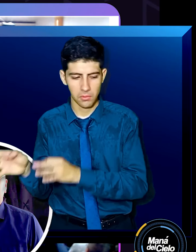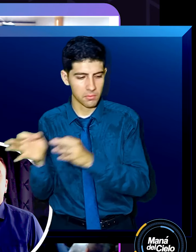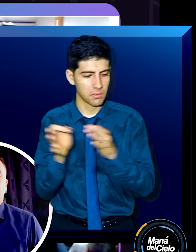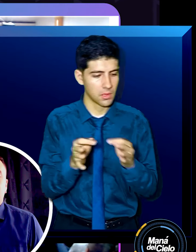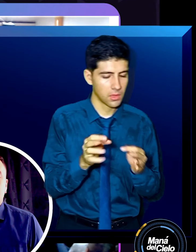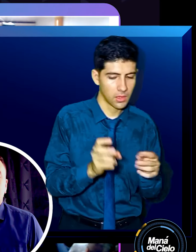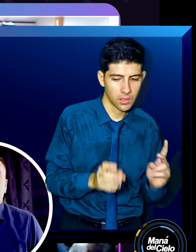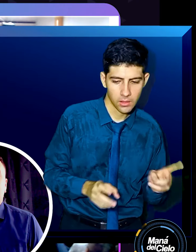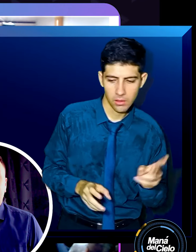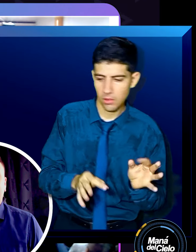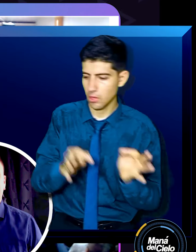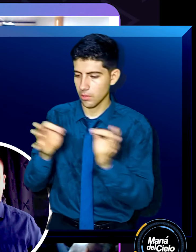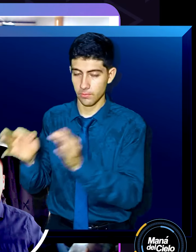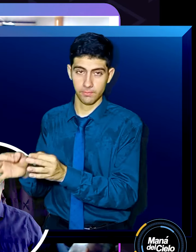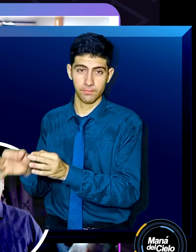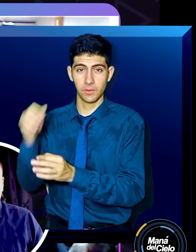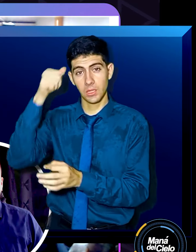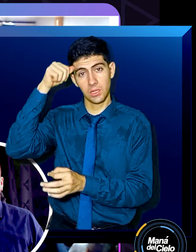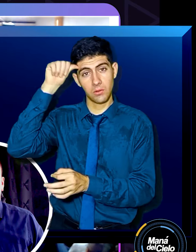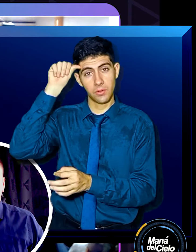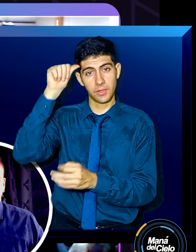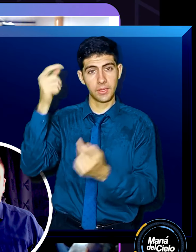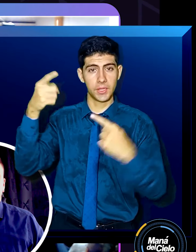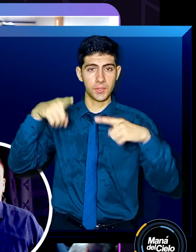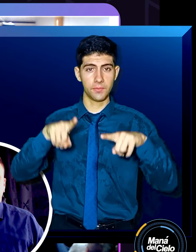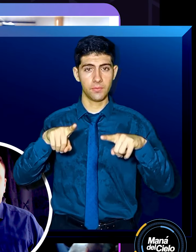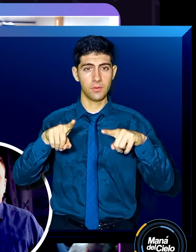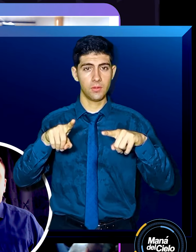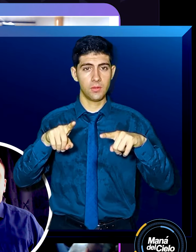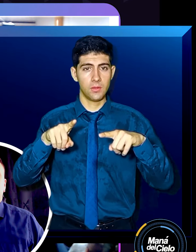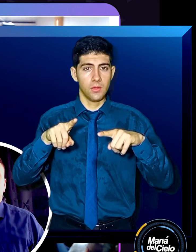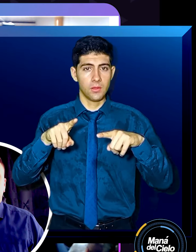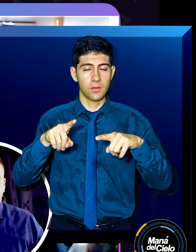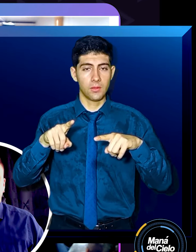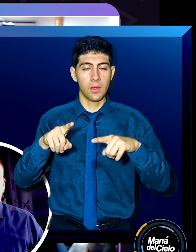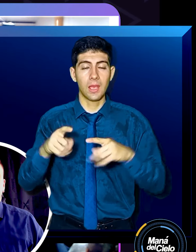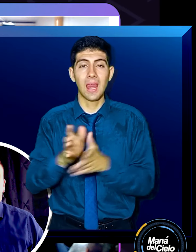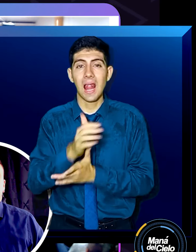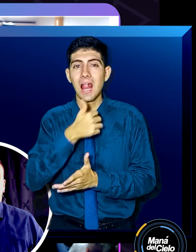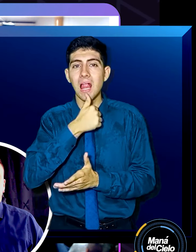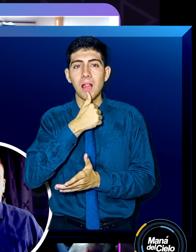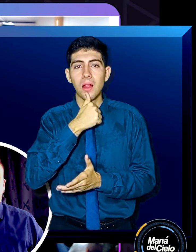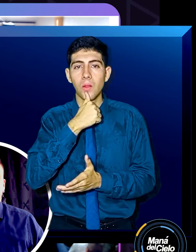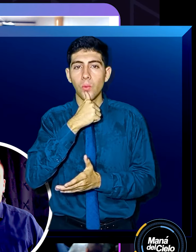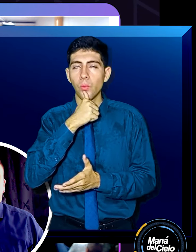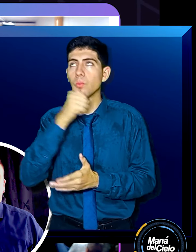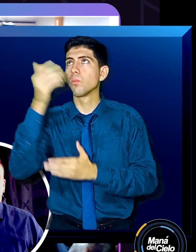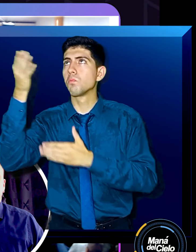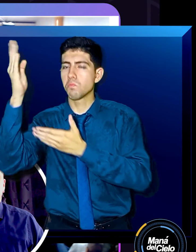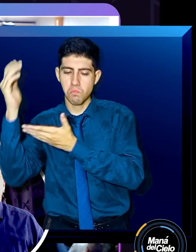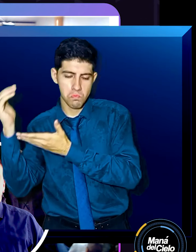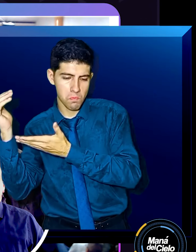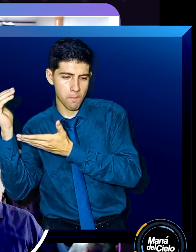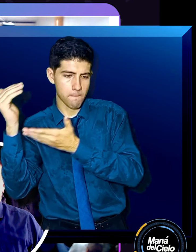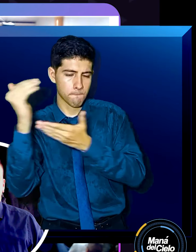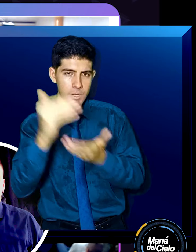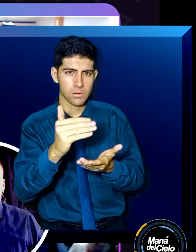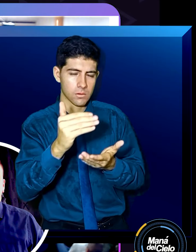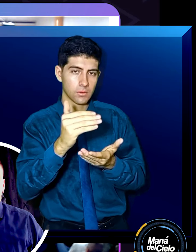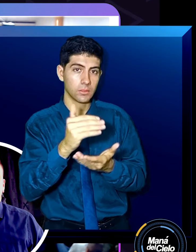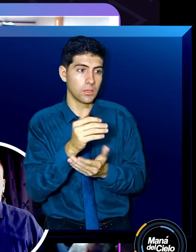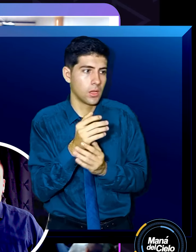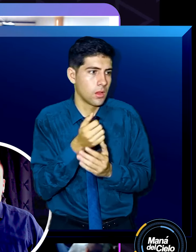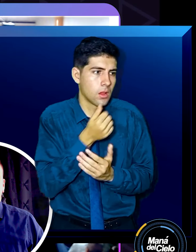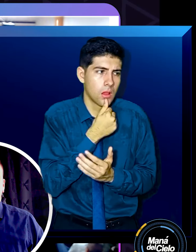Y en ese día también recordaban el hecho de que hubo una provisión de agua. No tenían agua